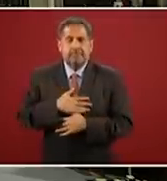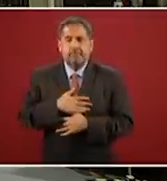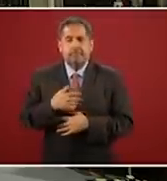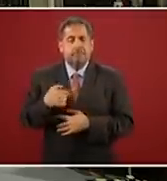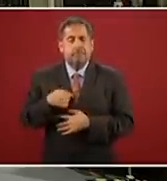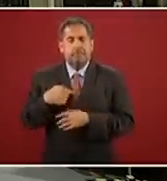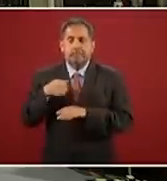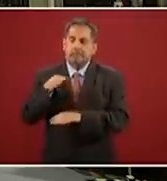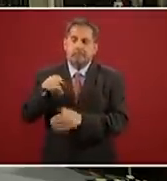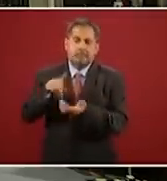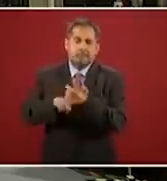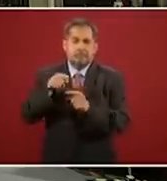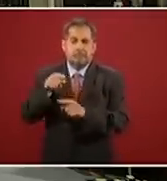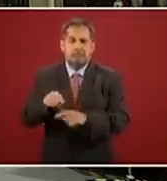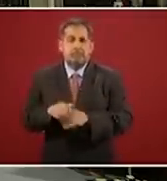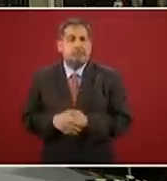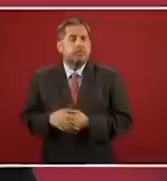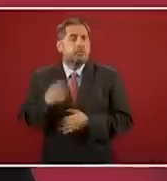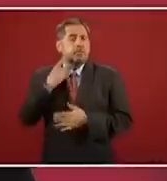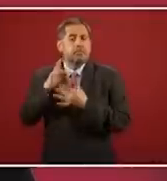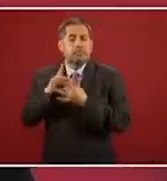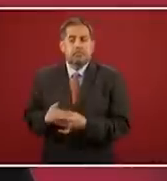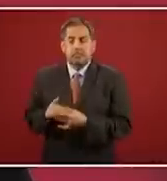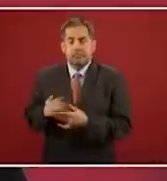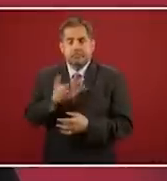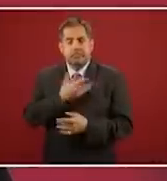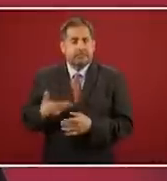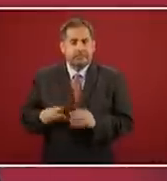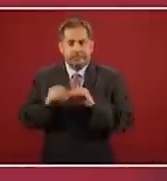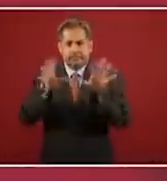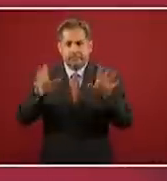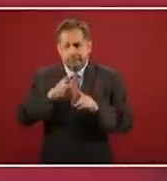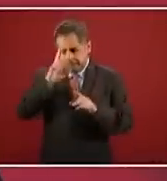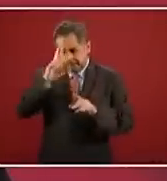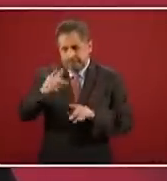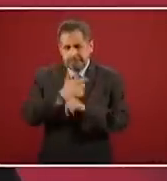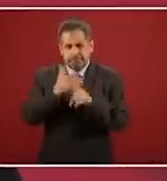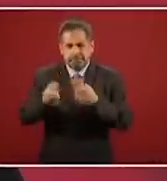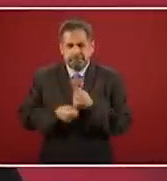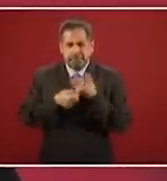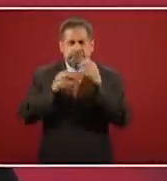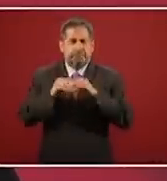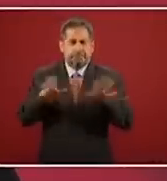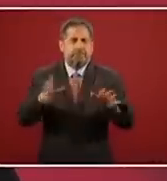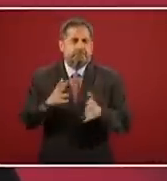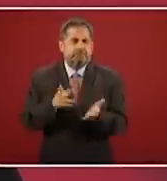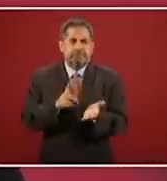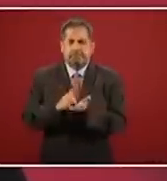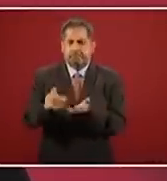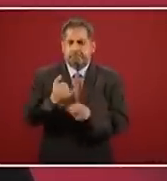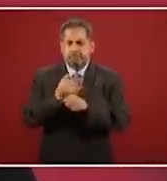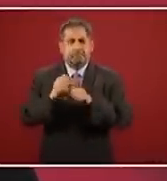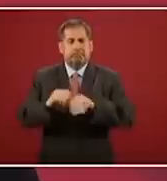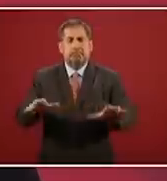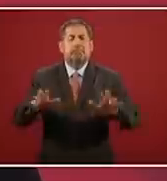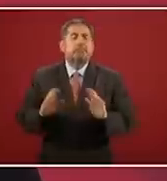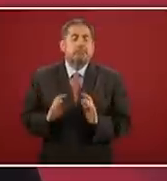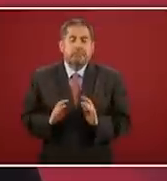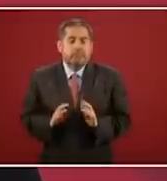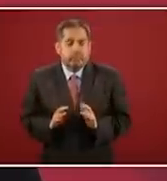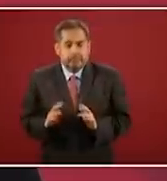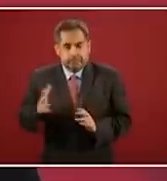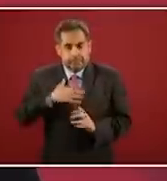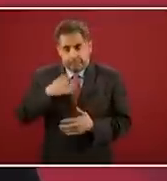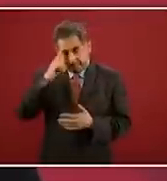podría decir sobre eso es que la política del presidente es muy clara, absoluto respeto a la libertad de expresión y el derecho a la información pública, y creo